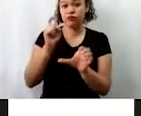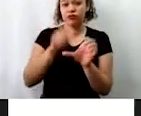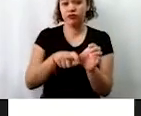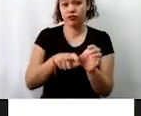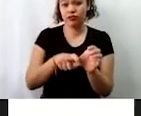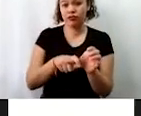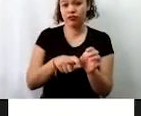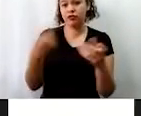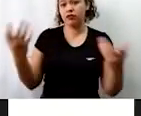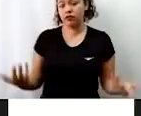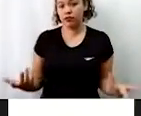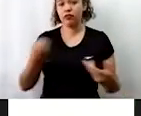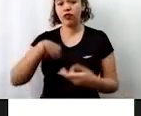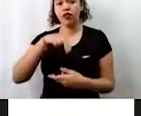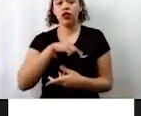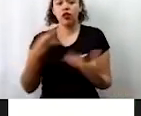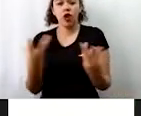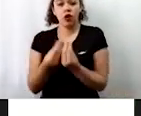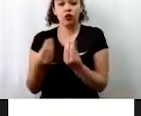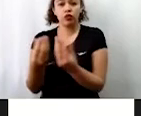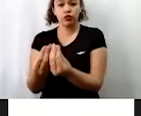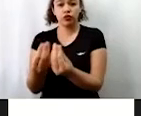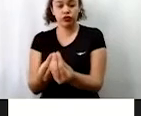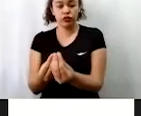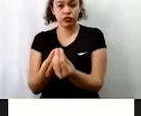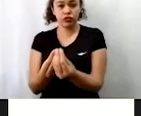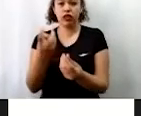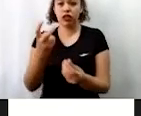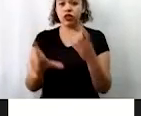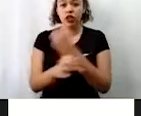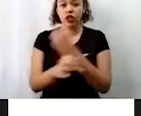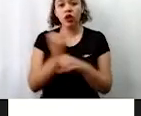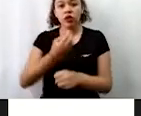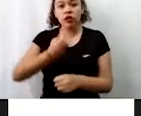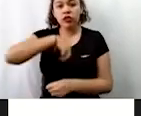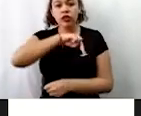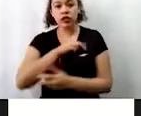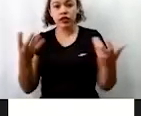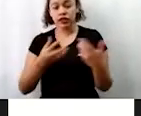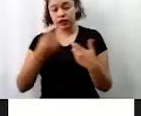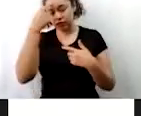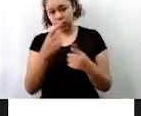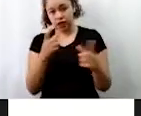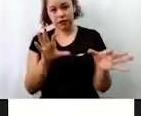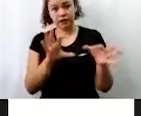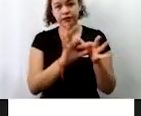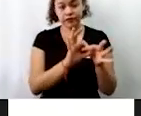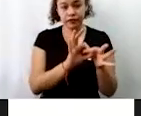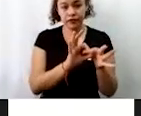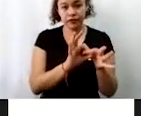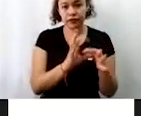¿Por qué? Porque tenemos que integrarlo en nuestra acción. Aunque son cosas que hacemos y nuestro actuar está alineado, pues no sabemos